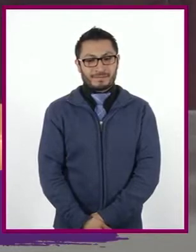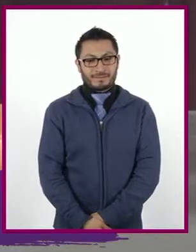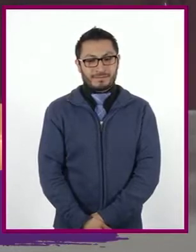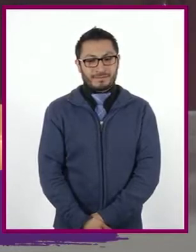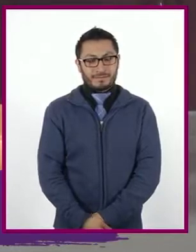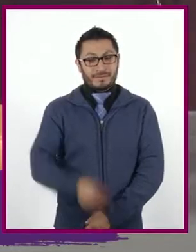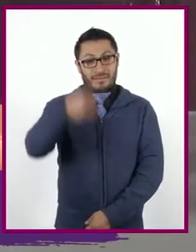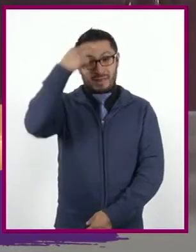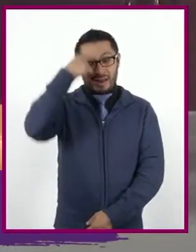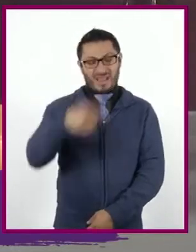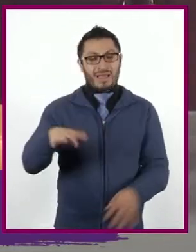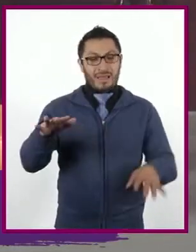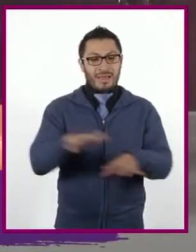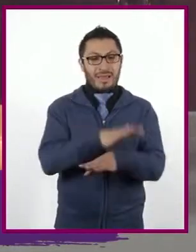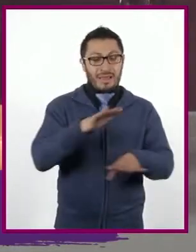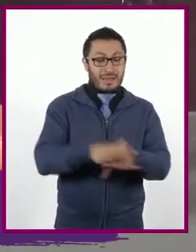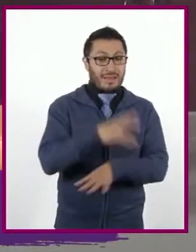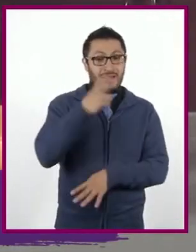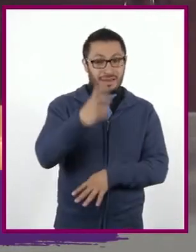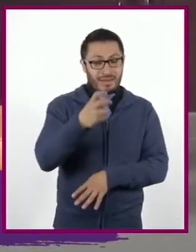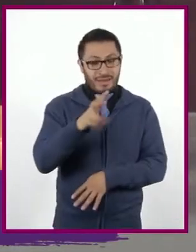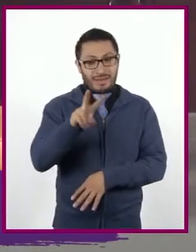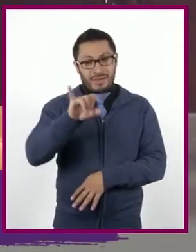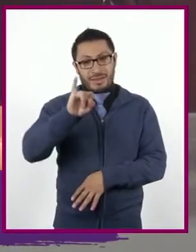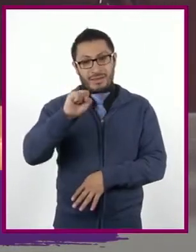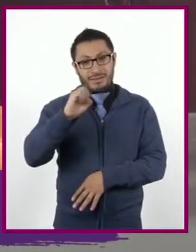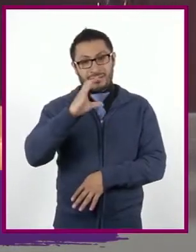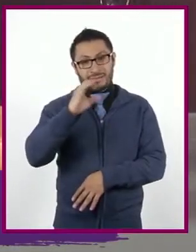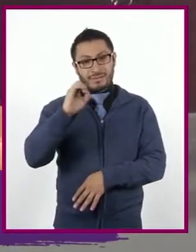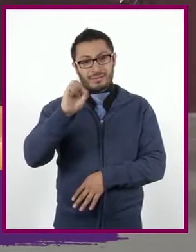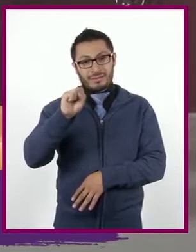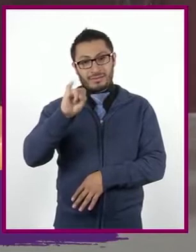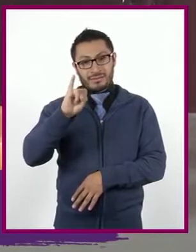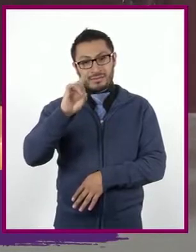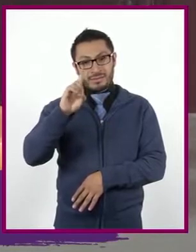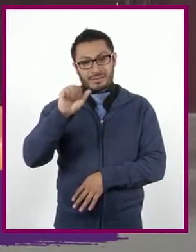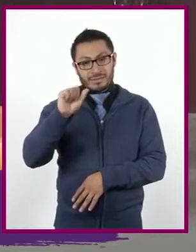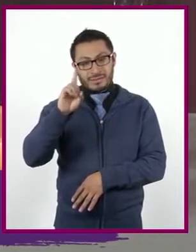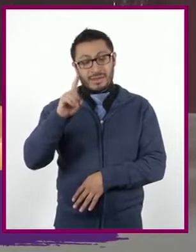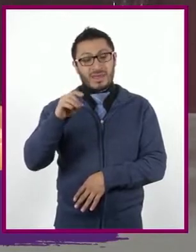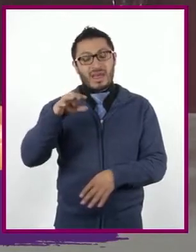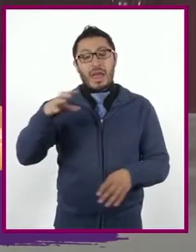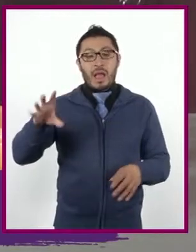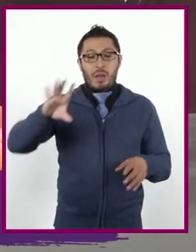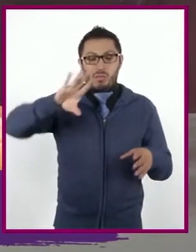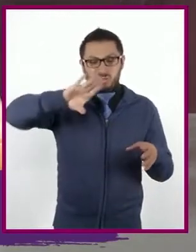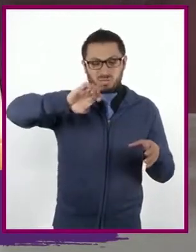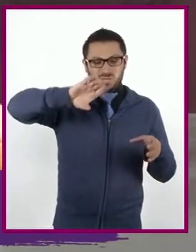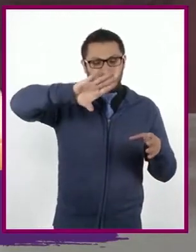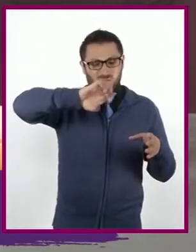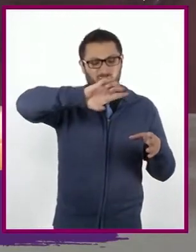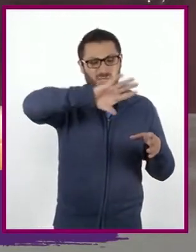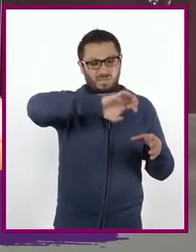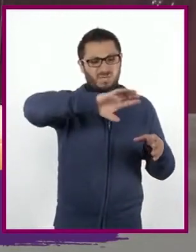Para modificar la viscosidad, lo que podemos hacer es aumentar la presión. Lo hagamos.